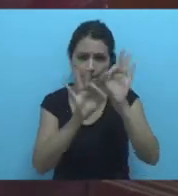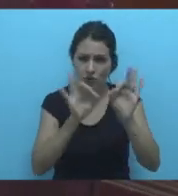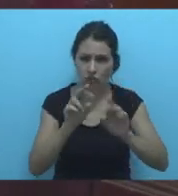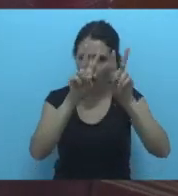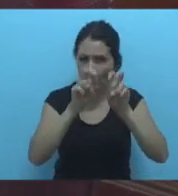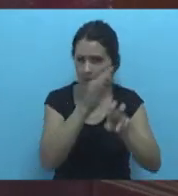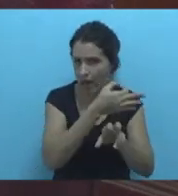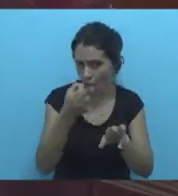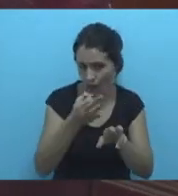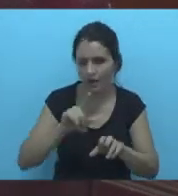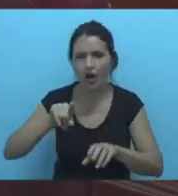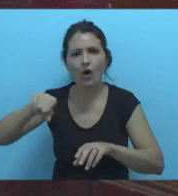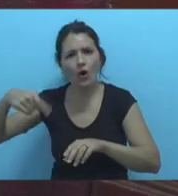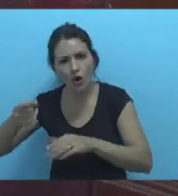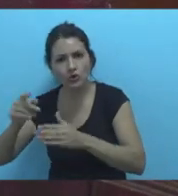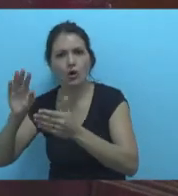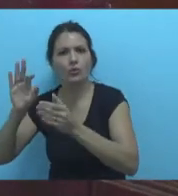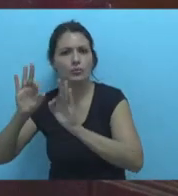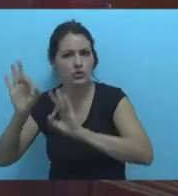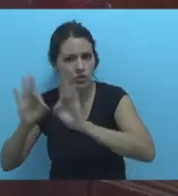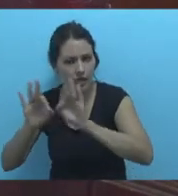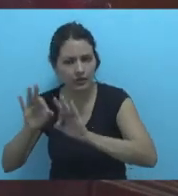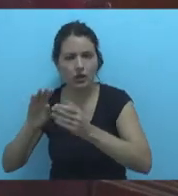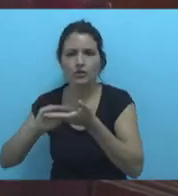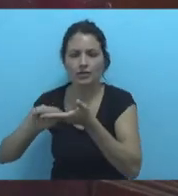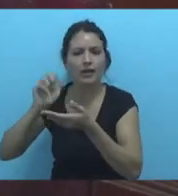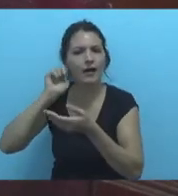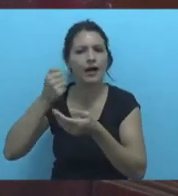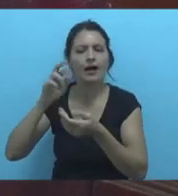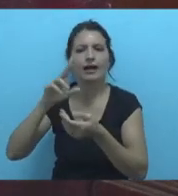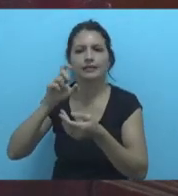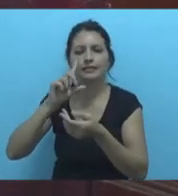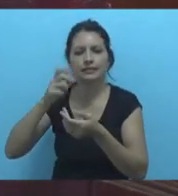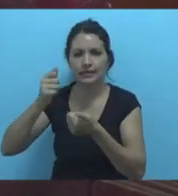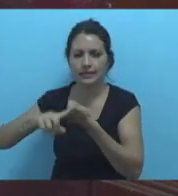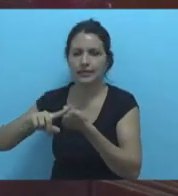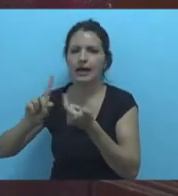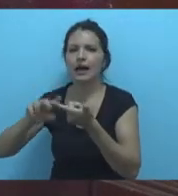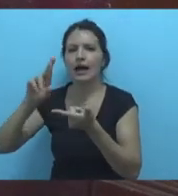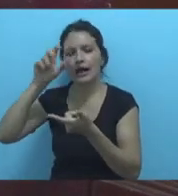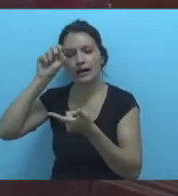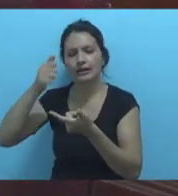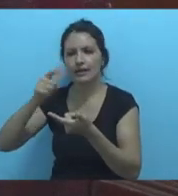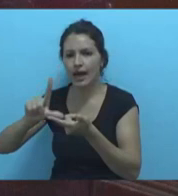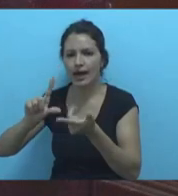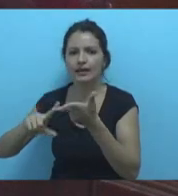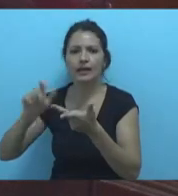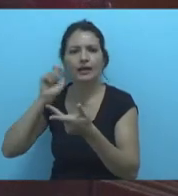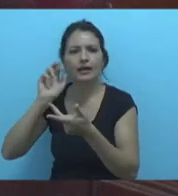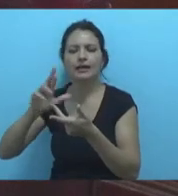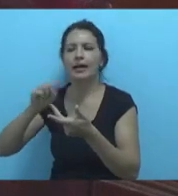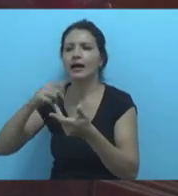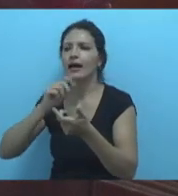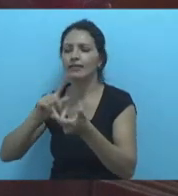diputadas que bien leyó el diputado Real y de la diputada Granata son pedidos de informe. Bueno, el de Granata